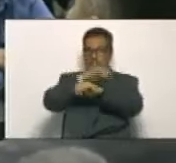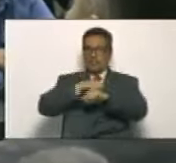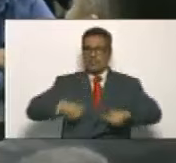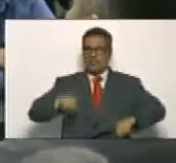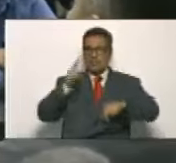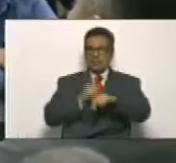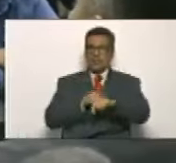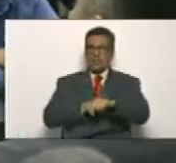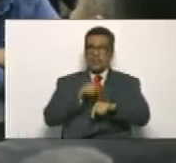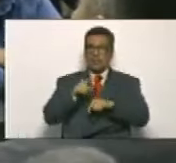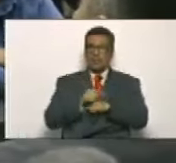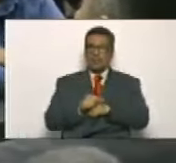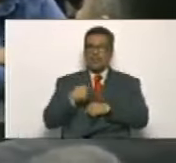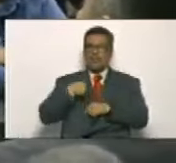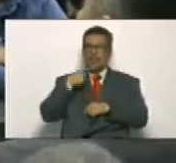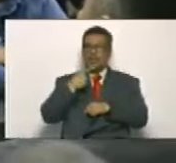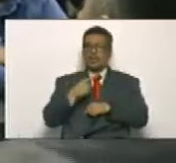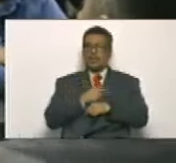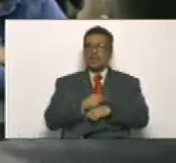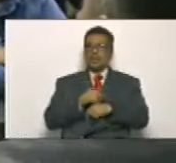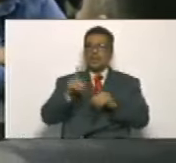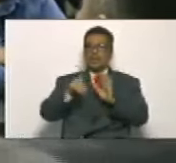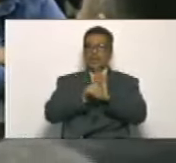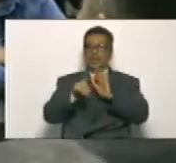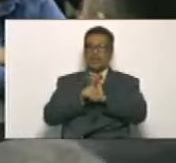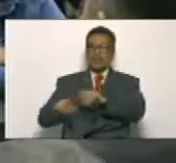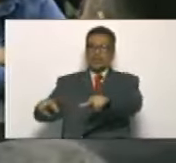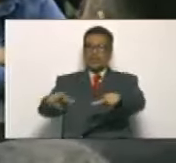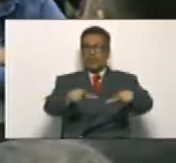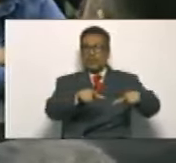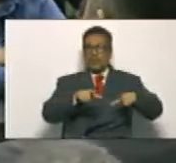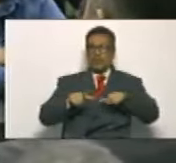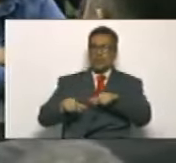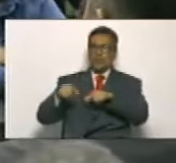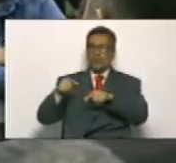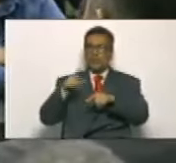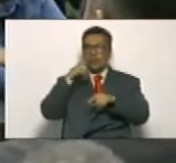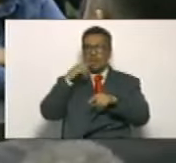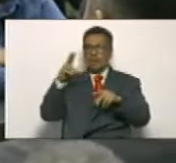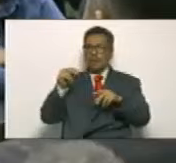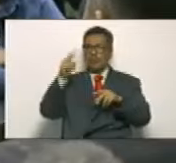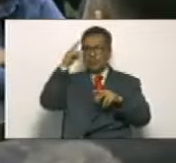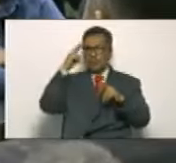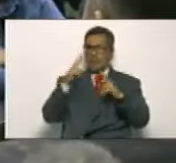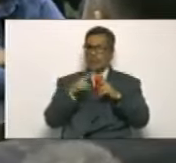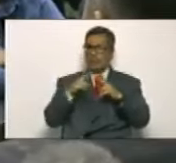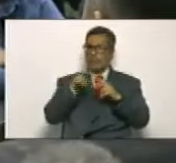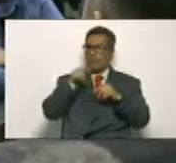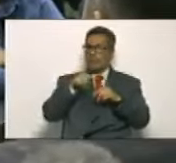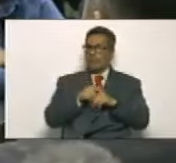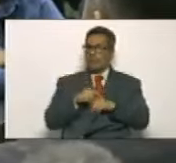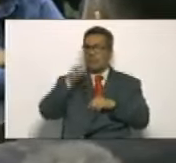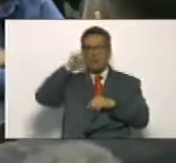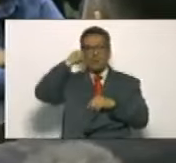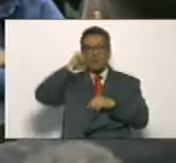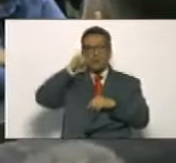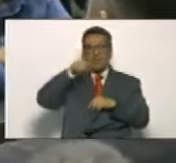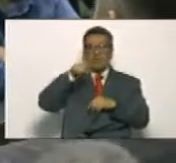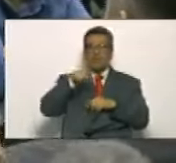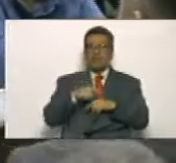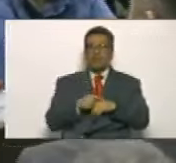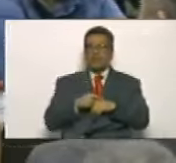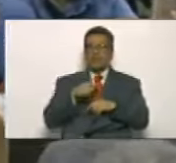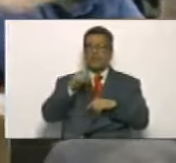ese entonces para decir que los derechos al territorio no se debían reconocer. Y yo recuerdo que salía,